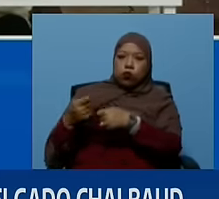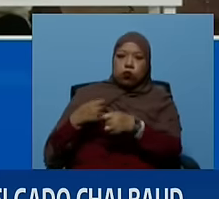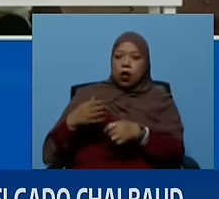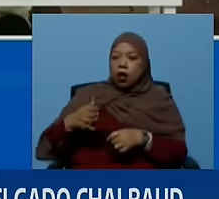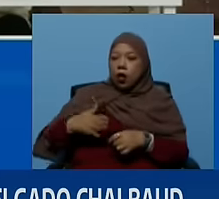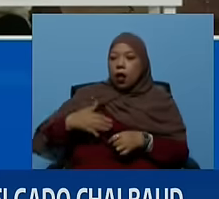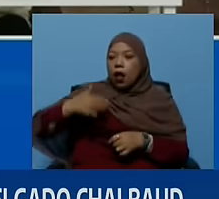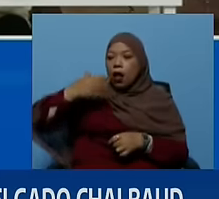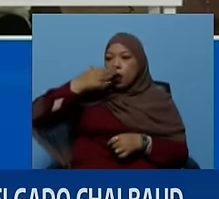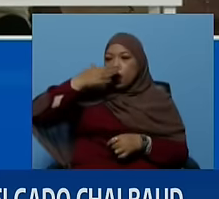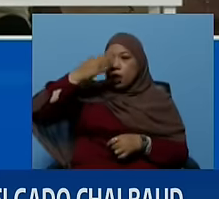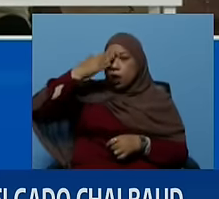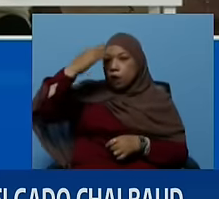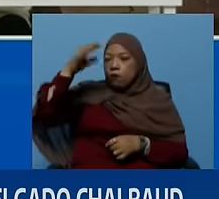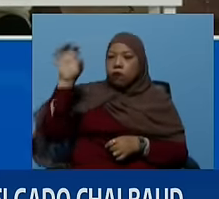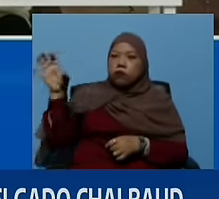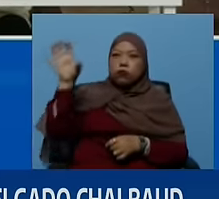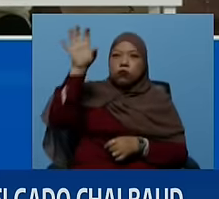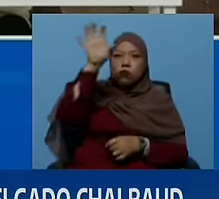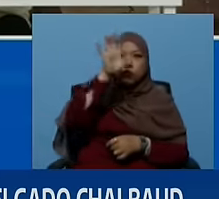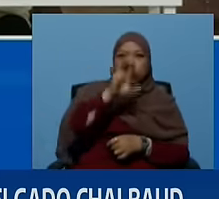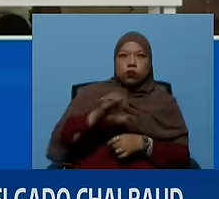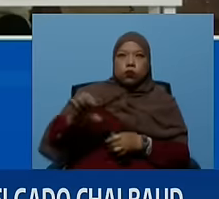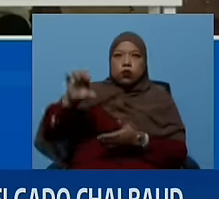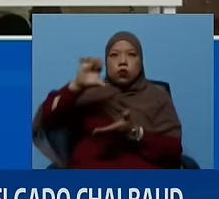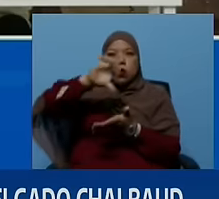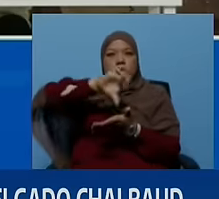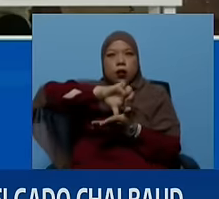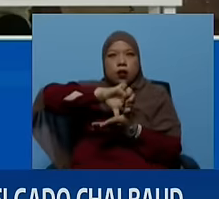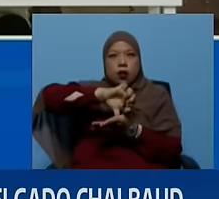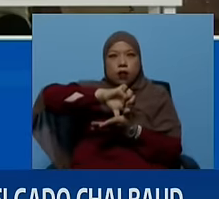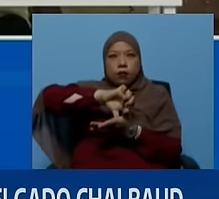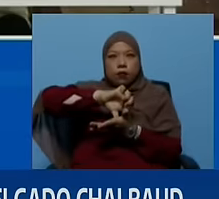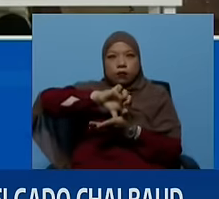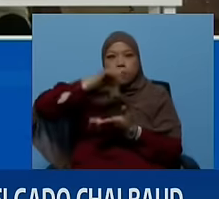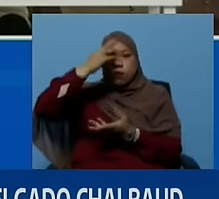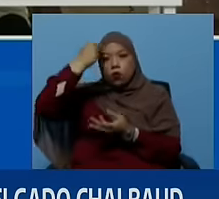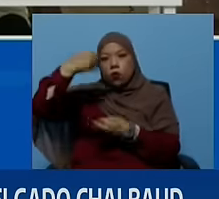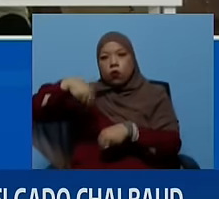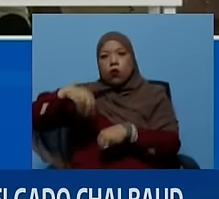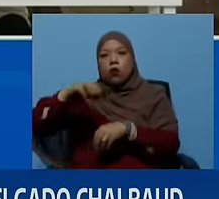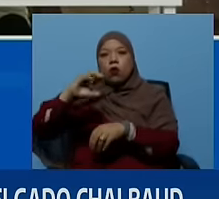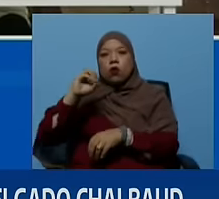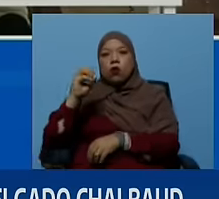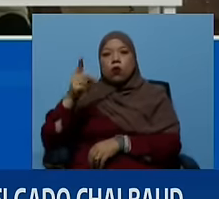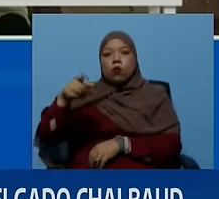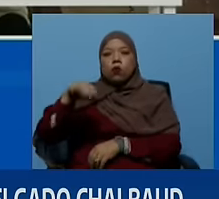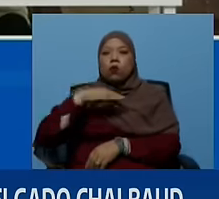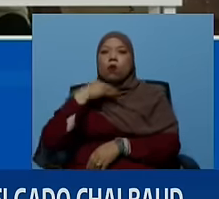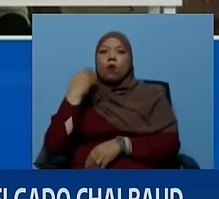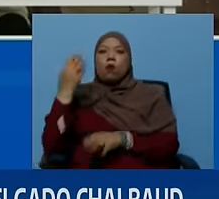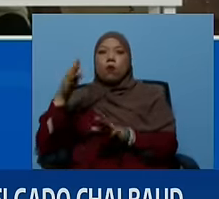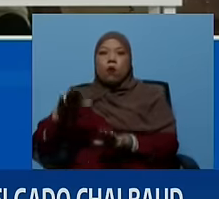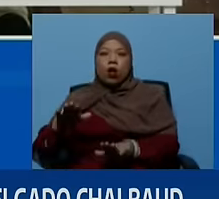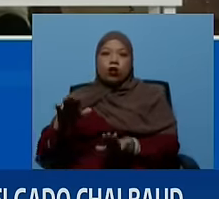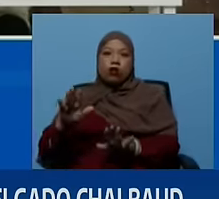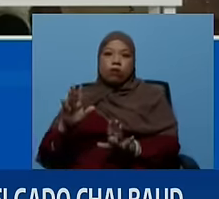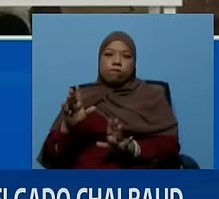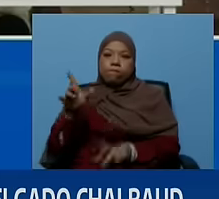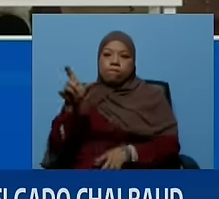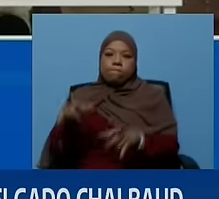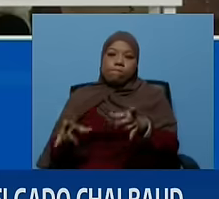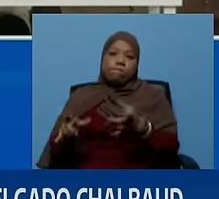Árabes con Irán para fundar la OPEP y de repente apareció muerto Carlos delgado